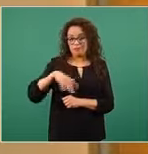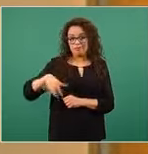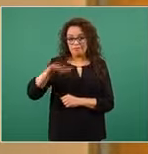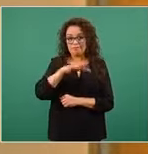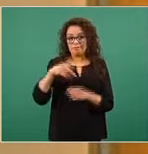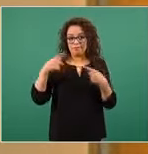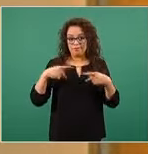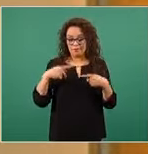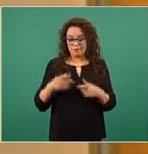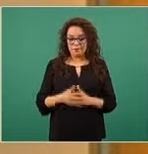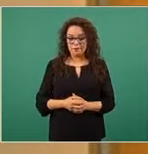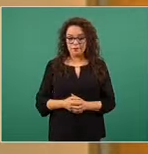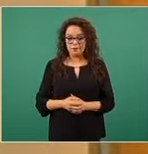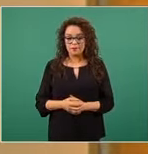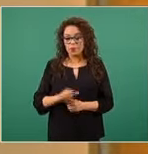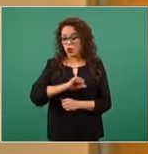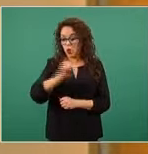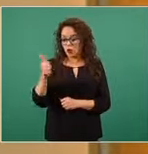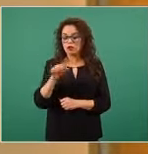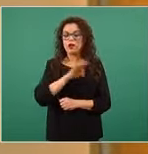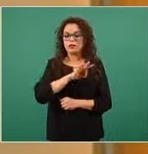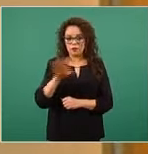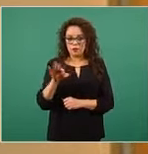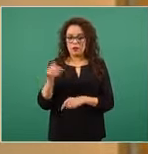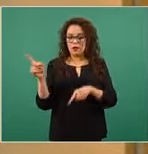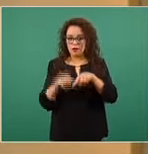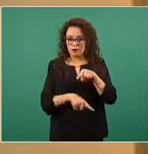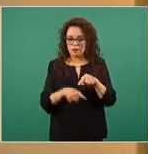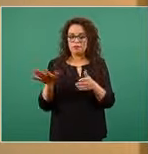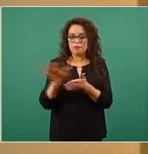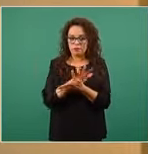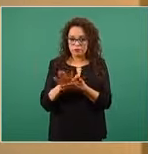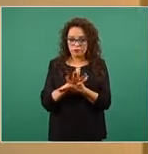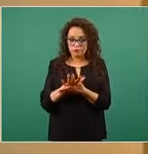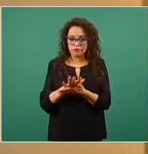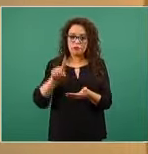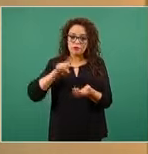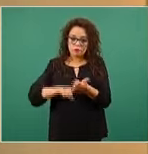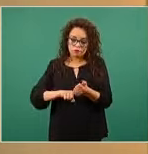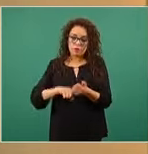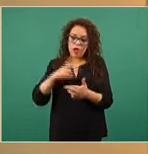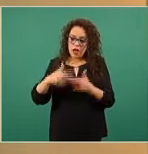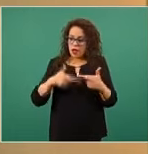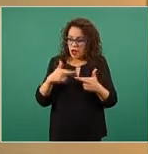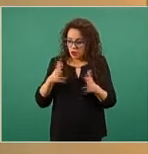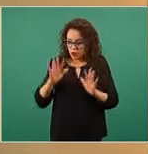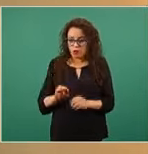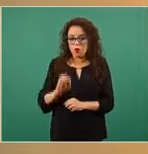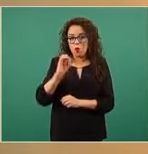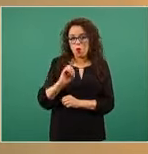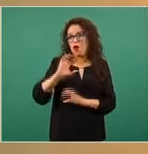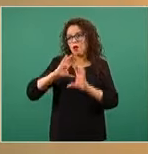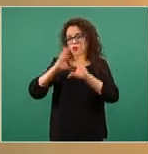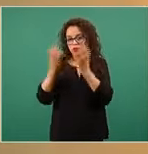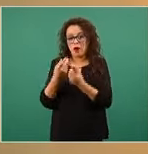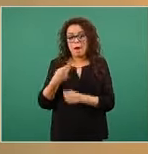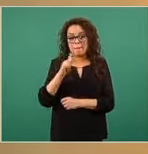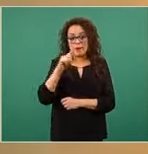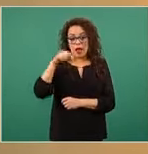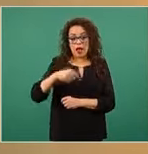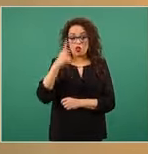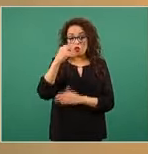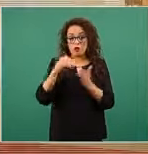ser eliminadas localmente o erradicadas. En México habíamos logrado que desde 2010 no